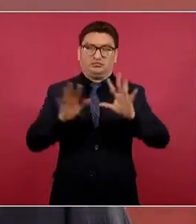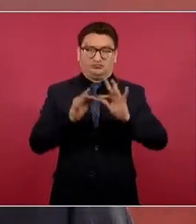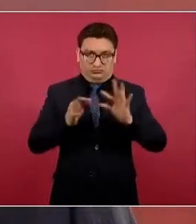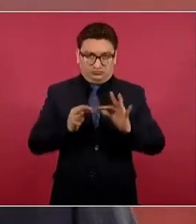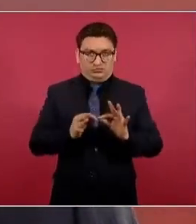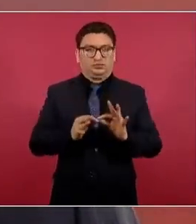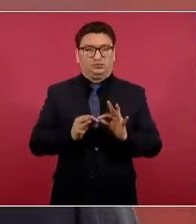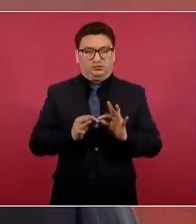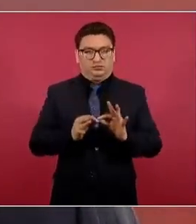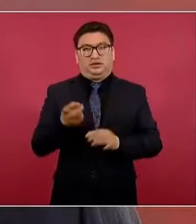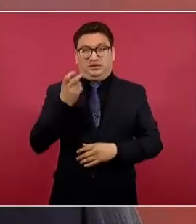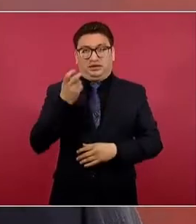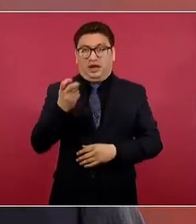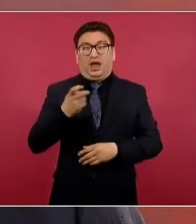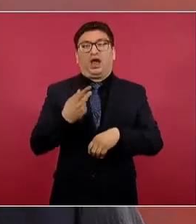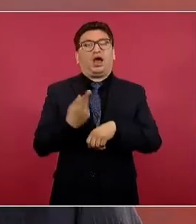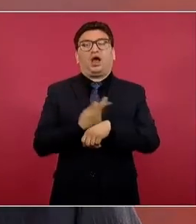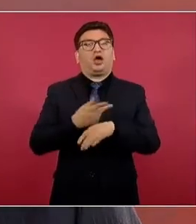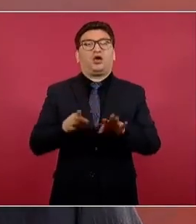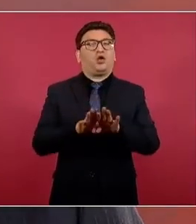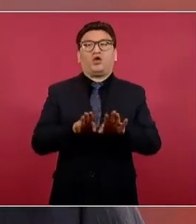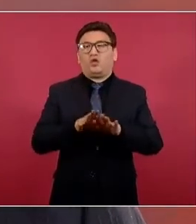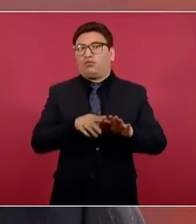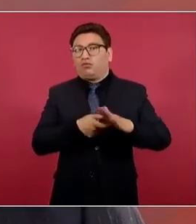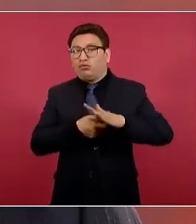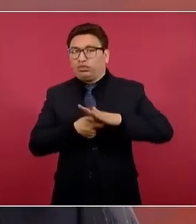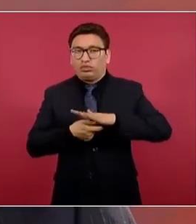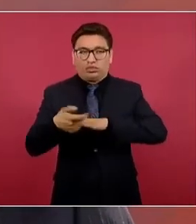sobre estos sobornos.